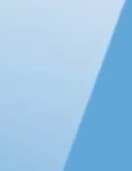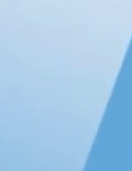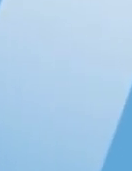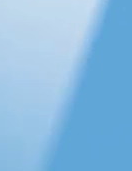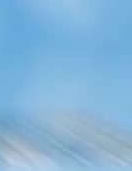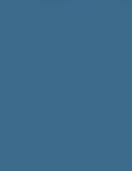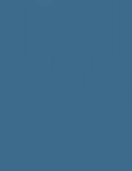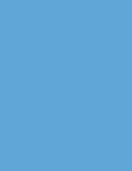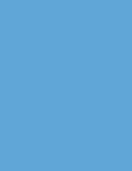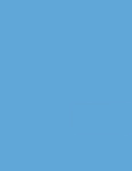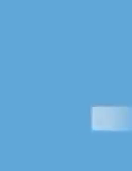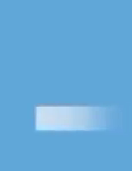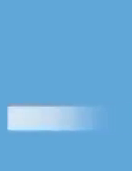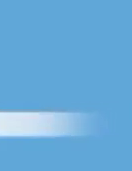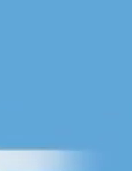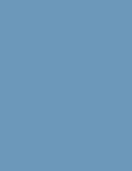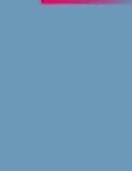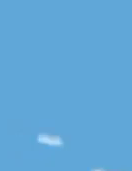Regresamos.